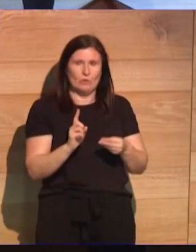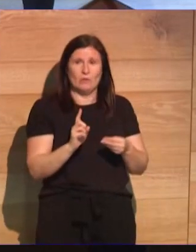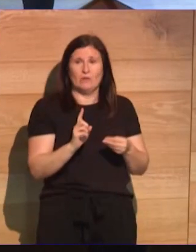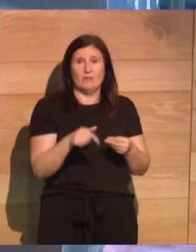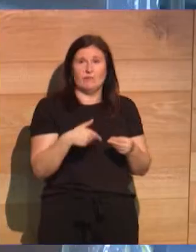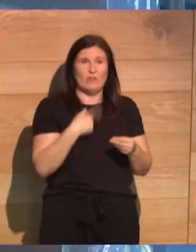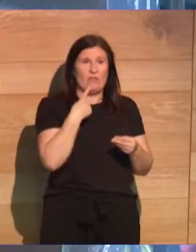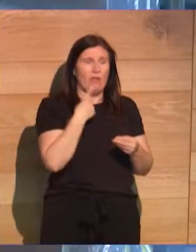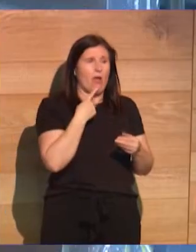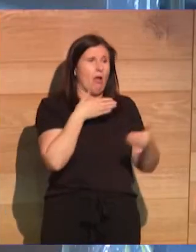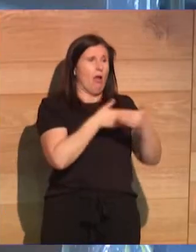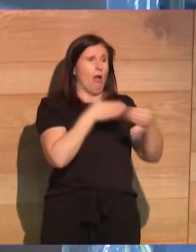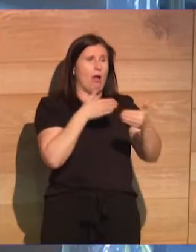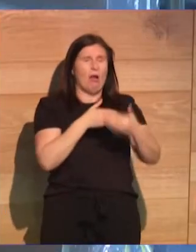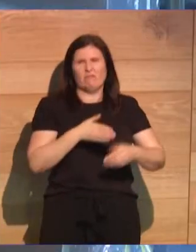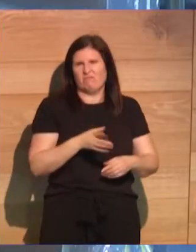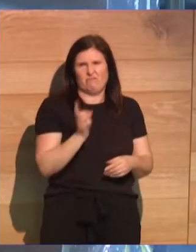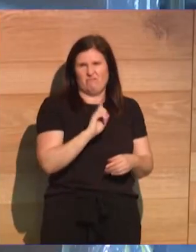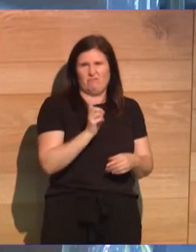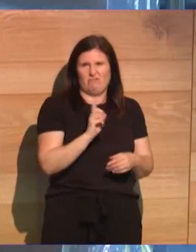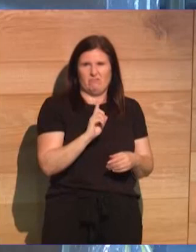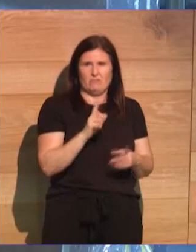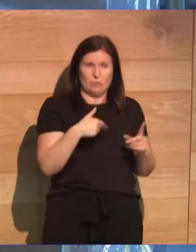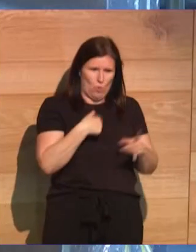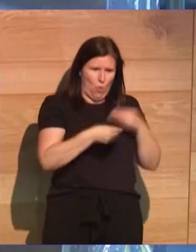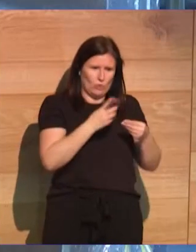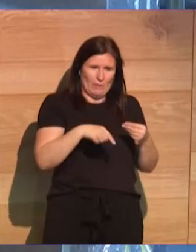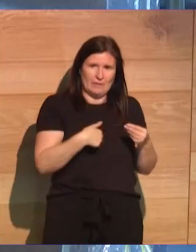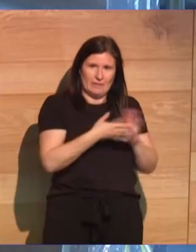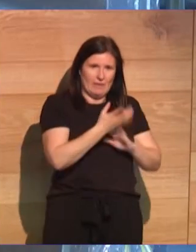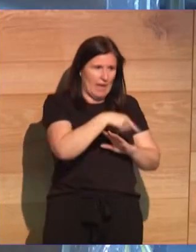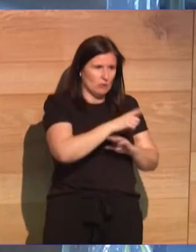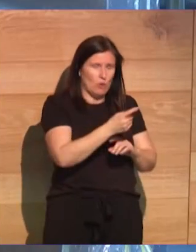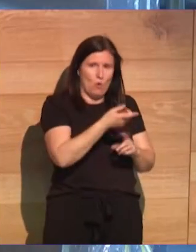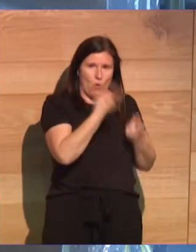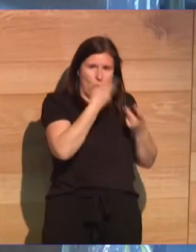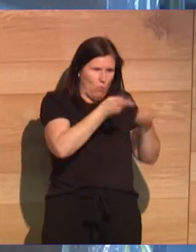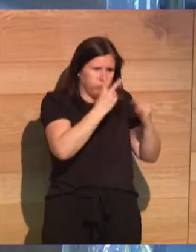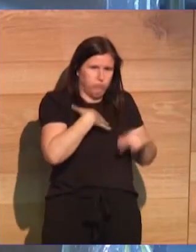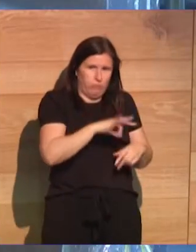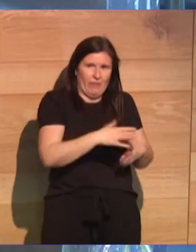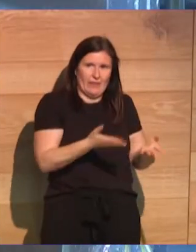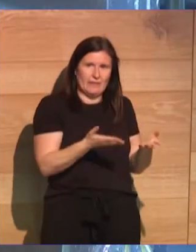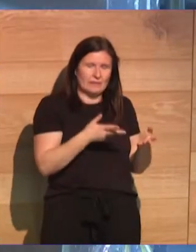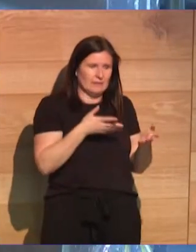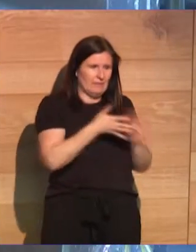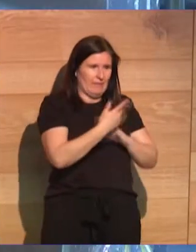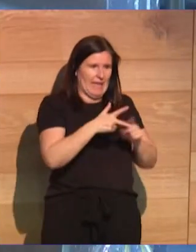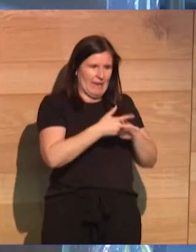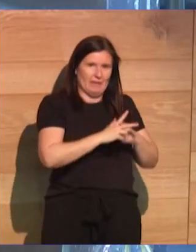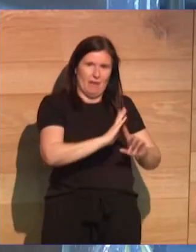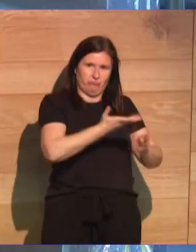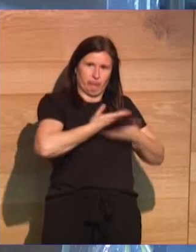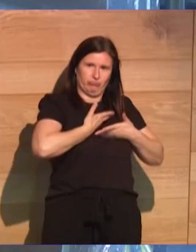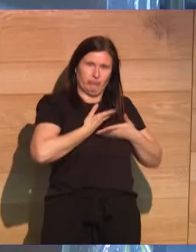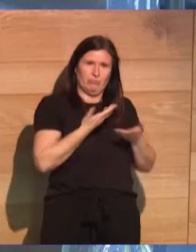O sea, y además yo lo estoy utilizando. Entonces, ¿cómo no voy a dejar que lo utilicen si es una herramienta que te complementa y te